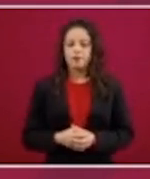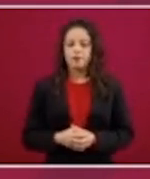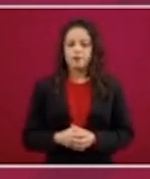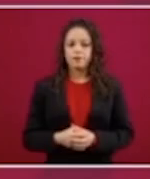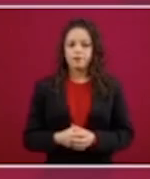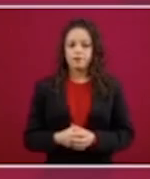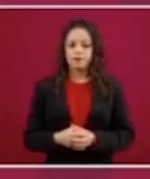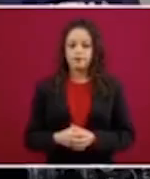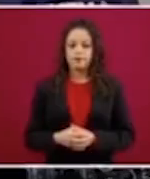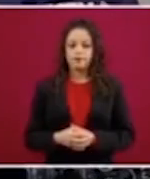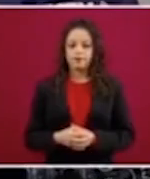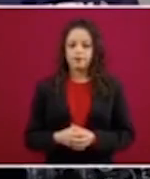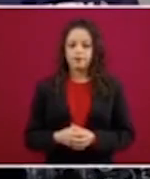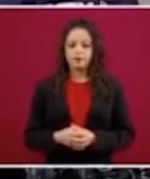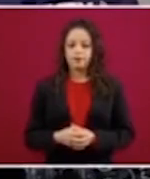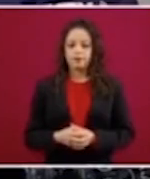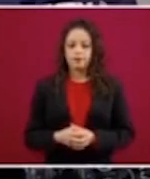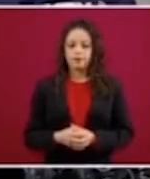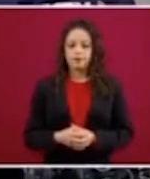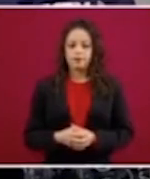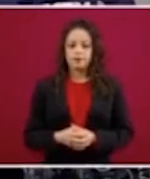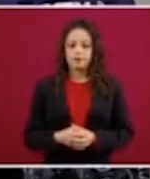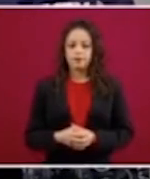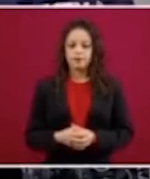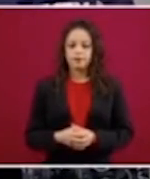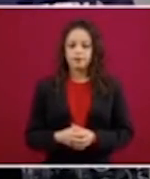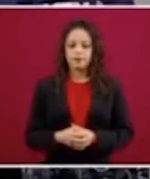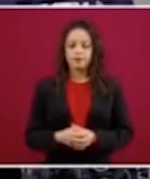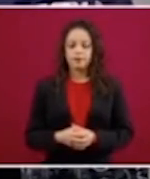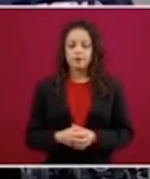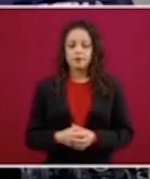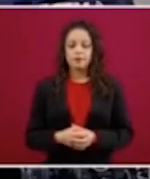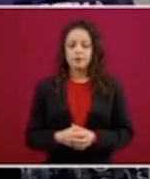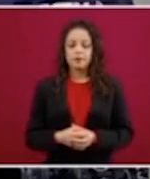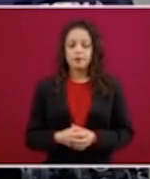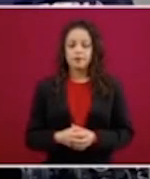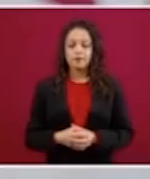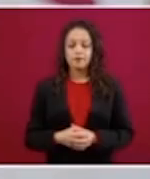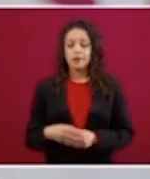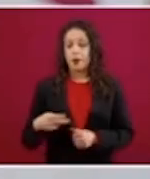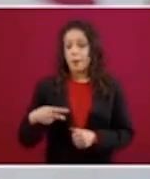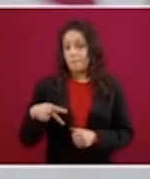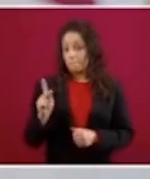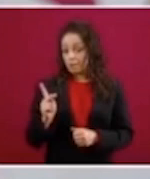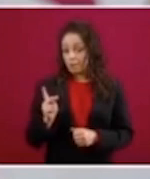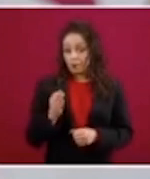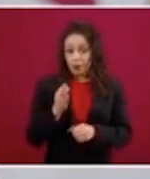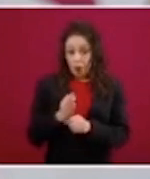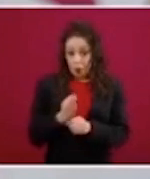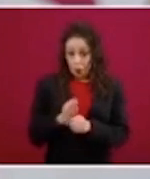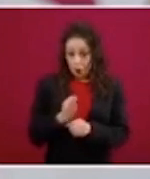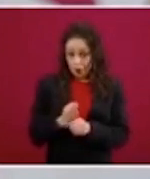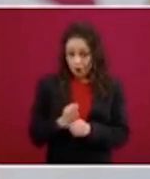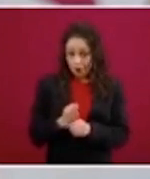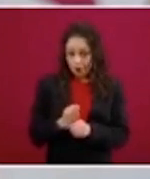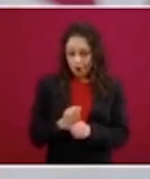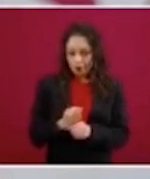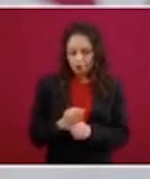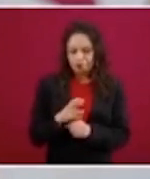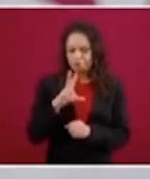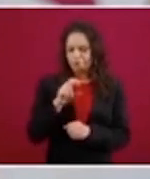Pero afortunadamente nosotros no vamos a